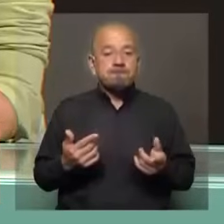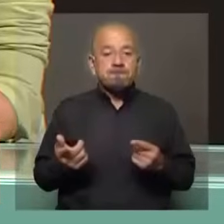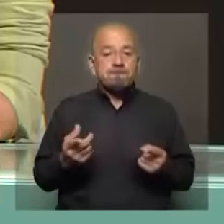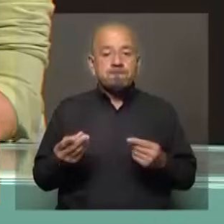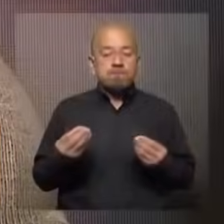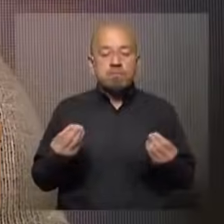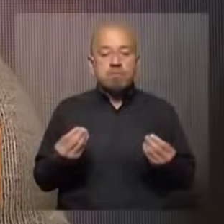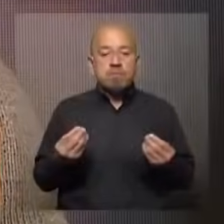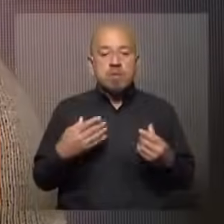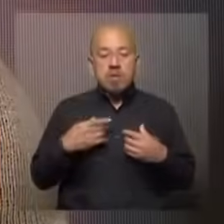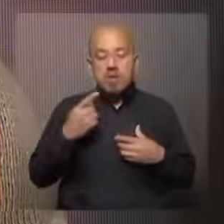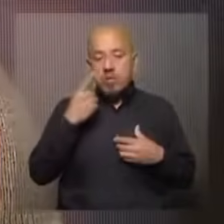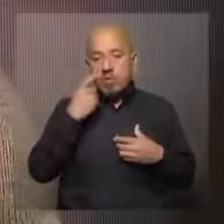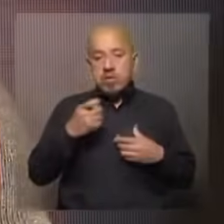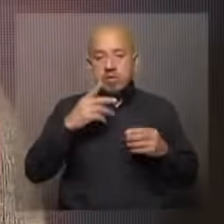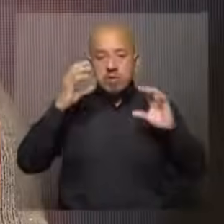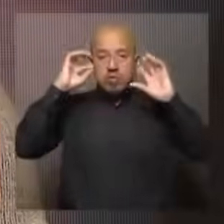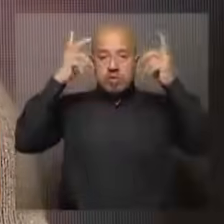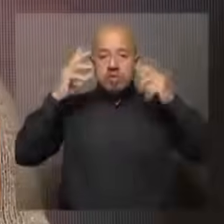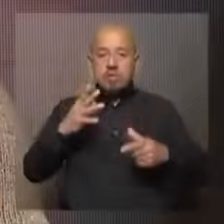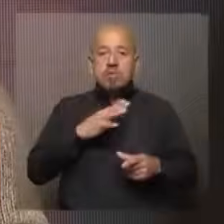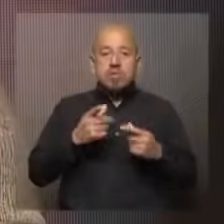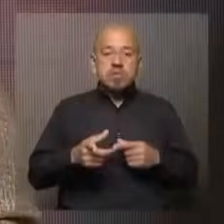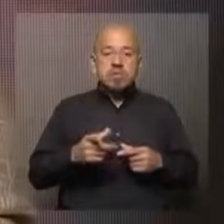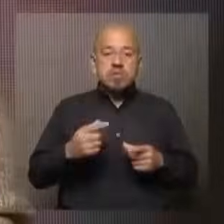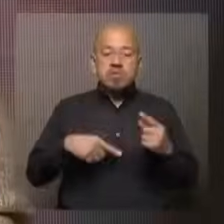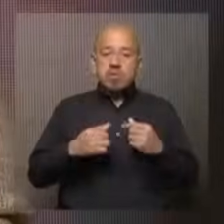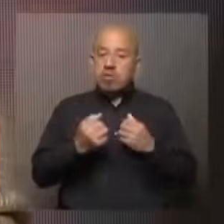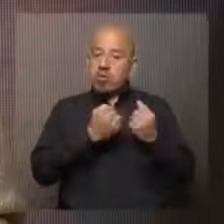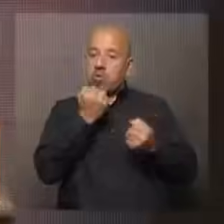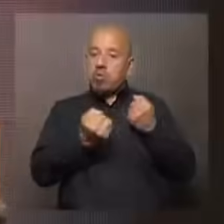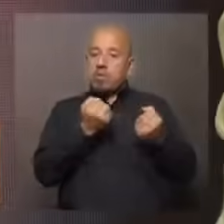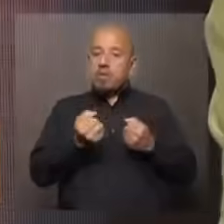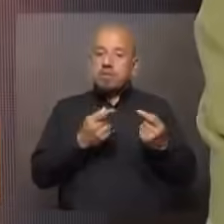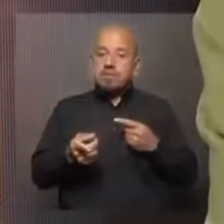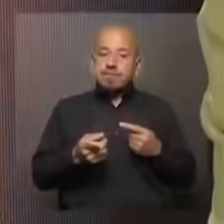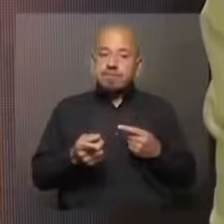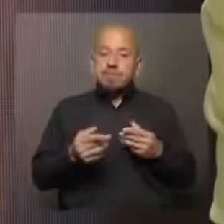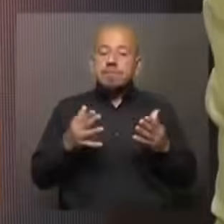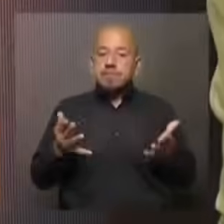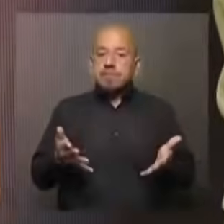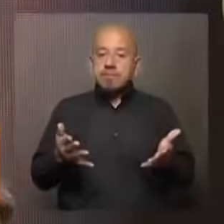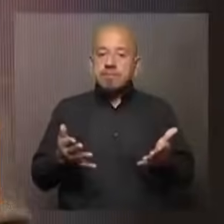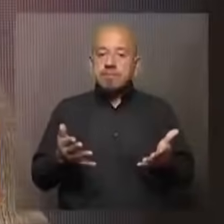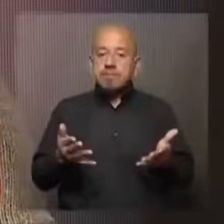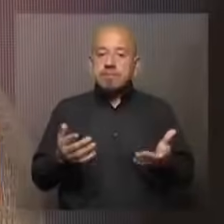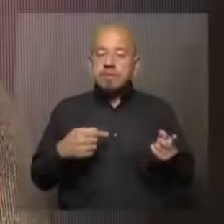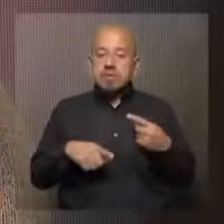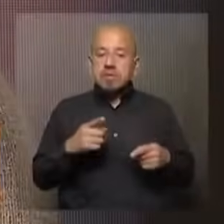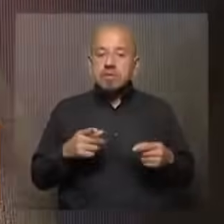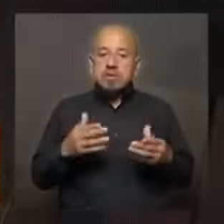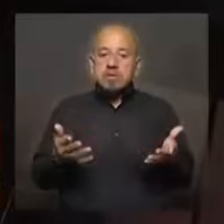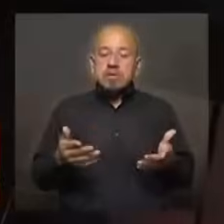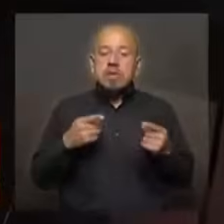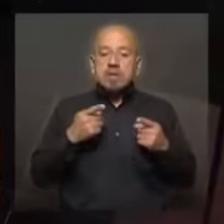Muchos visualizamos la violencia ya cuando se llega a la etapa de golpe. Uh-huh. Ya cuando llegó hecha percha, ya que no le podés juntar ni un